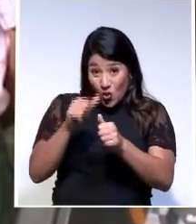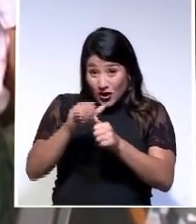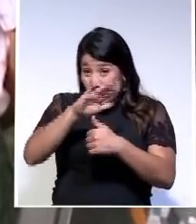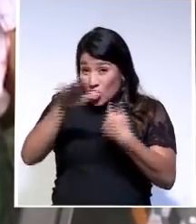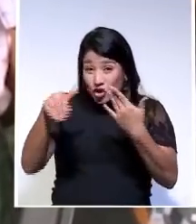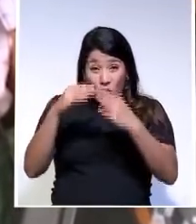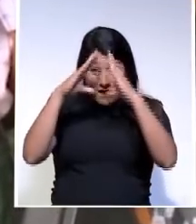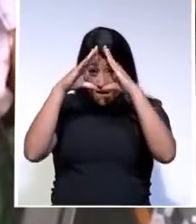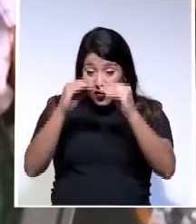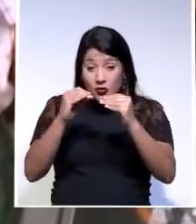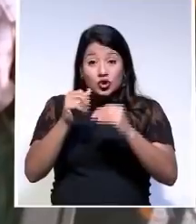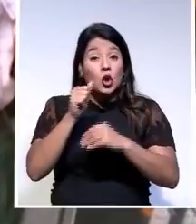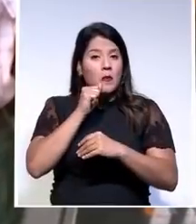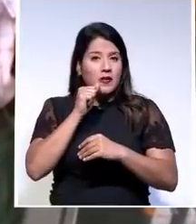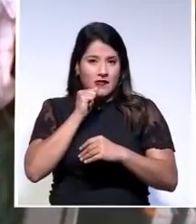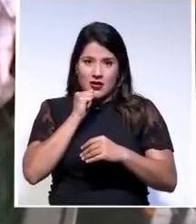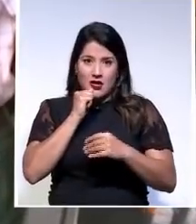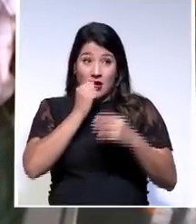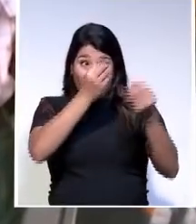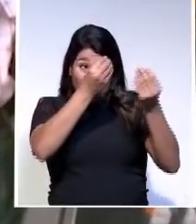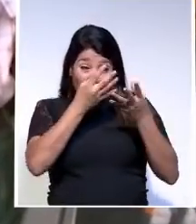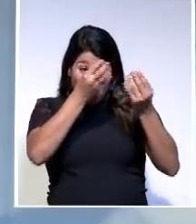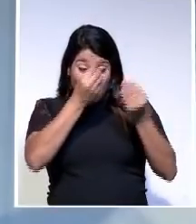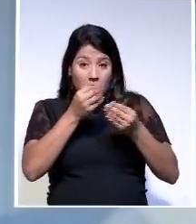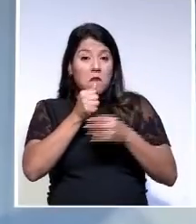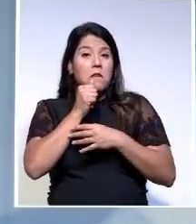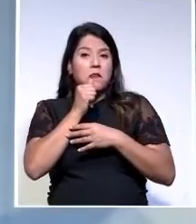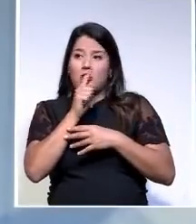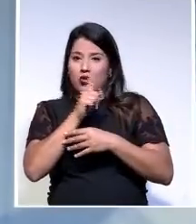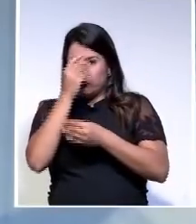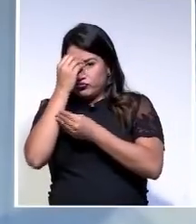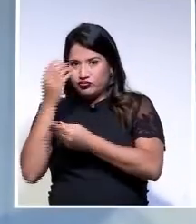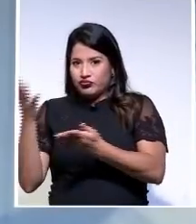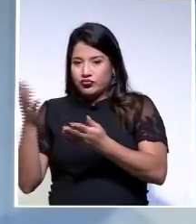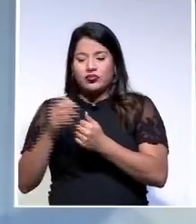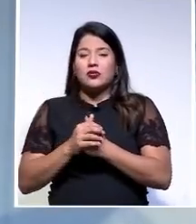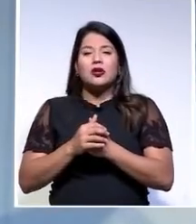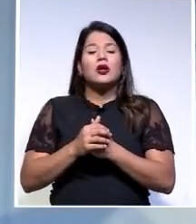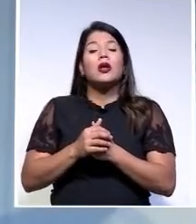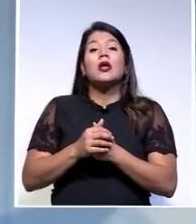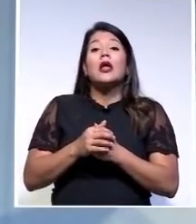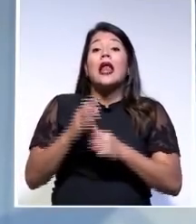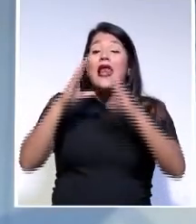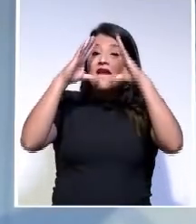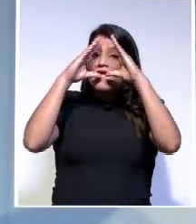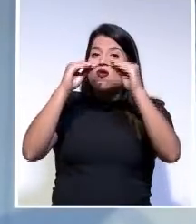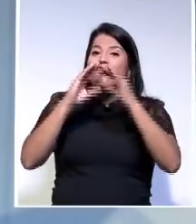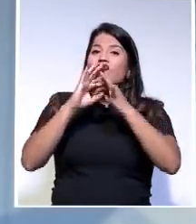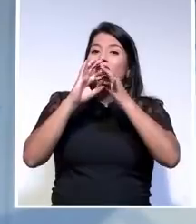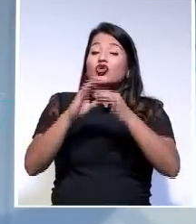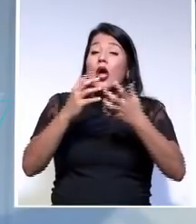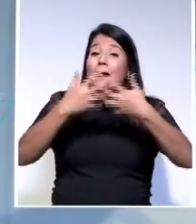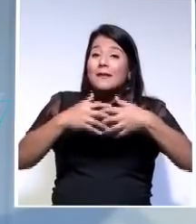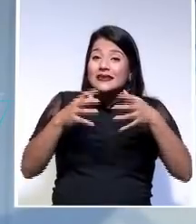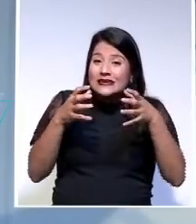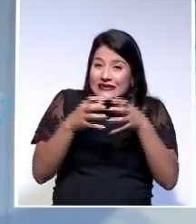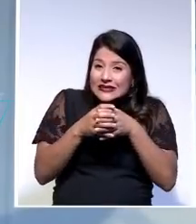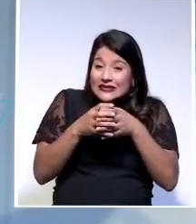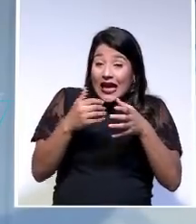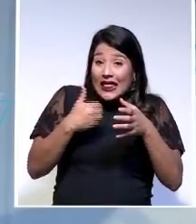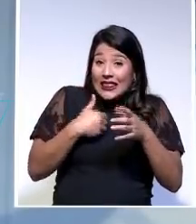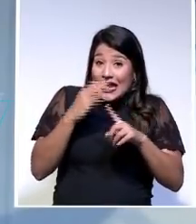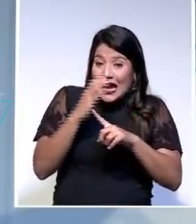es totalmente confidencial y para fines estadísticos. La información que se va a levantar es sobre las microempresas que tienen los hogares,